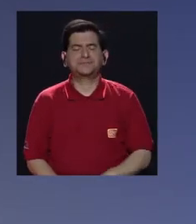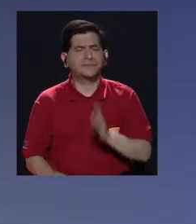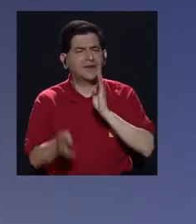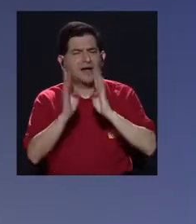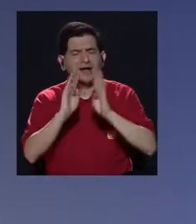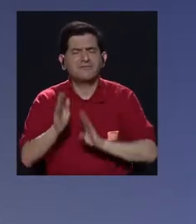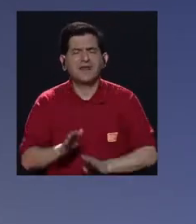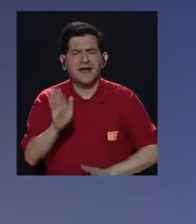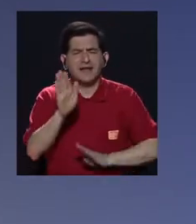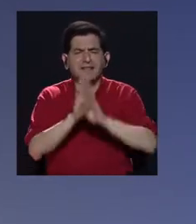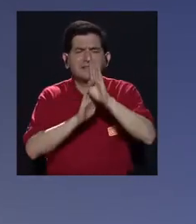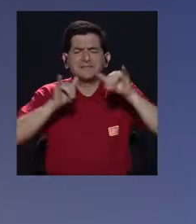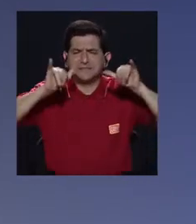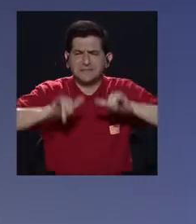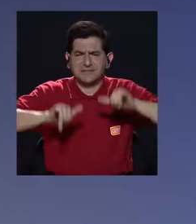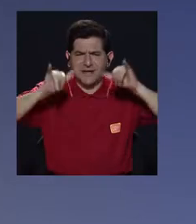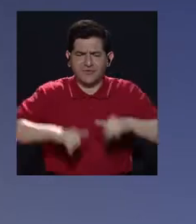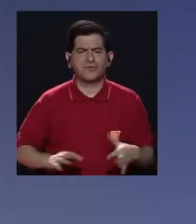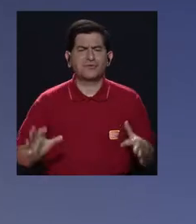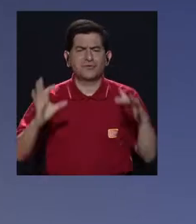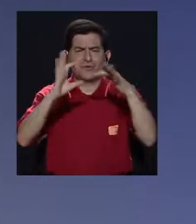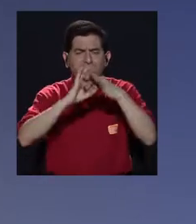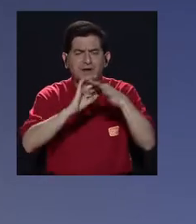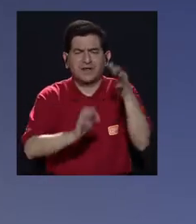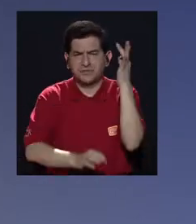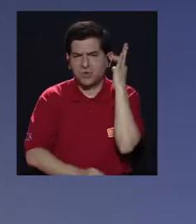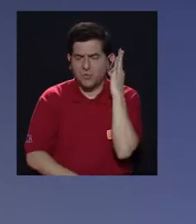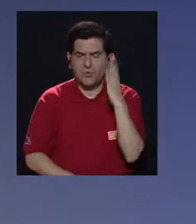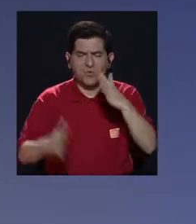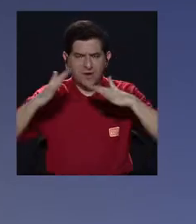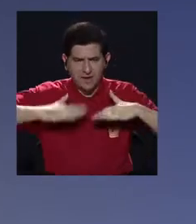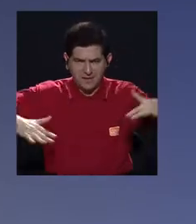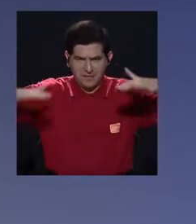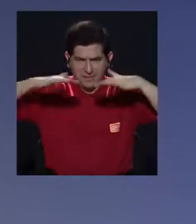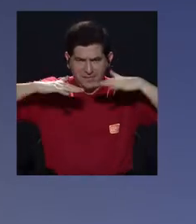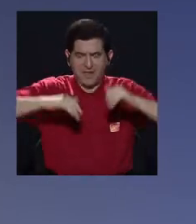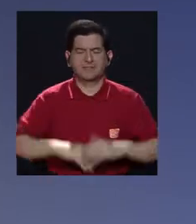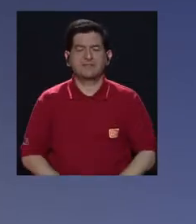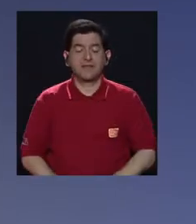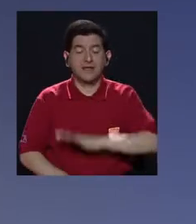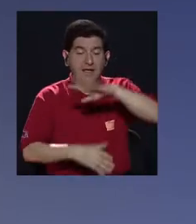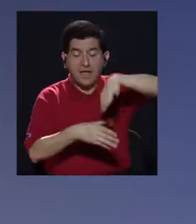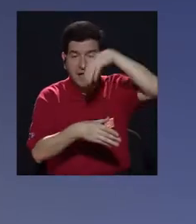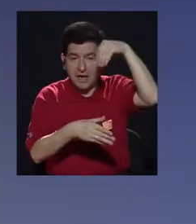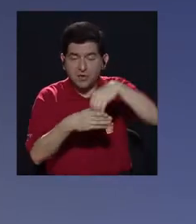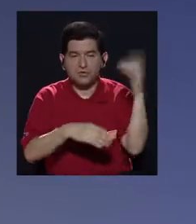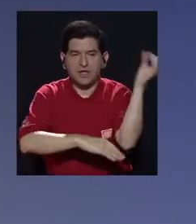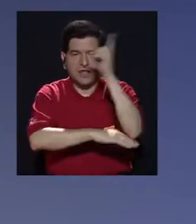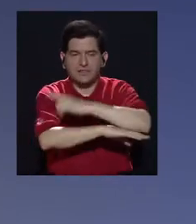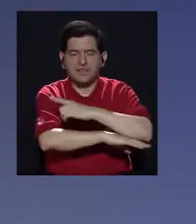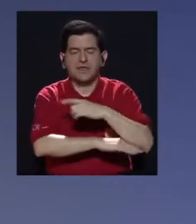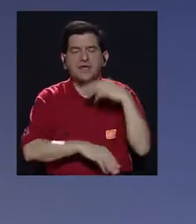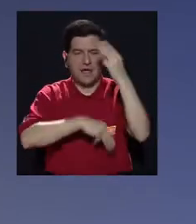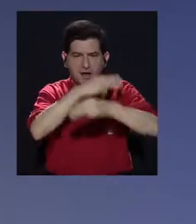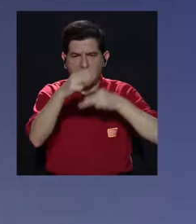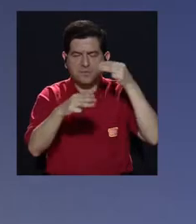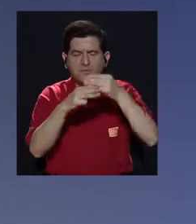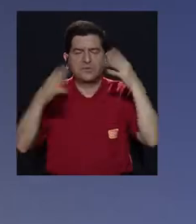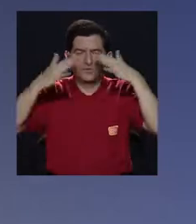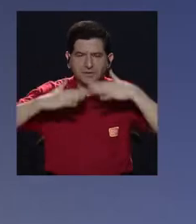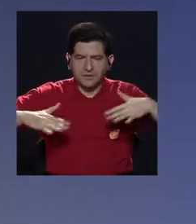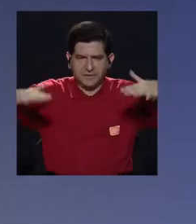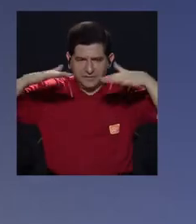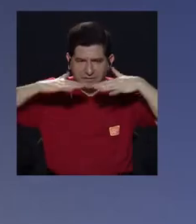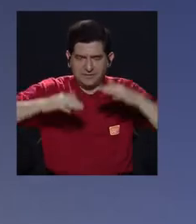sobre desarrollo sostenible sobre la relación mujer y medioambiente en este contexto del día mundial del medio